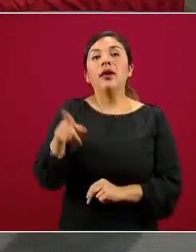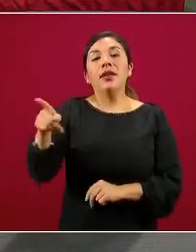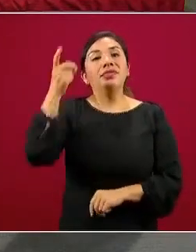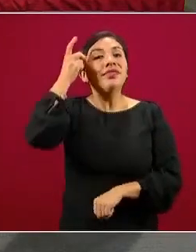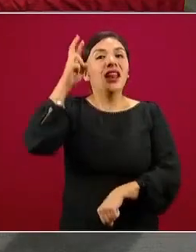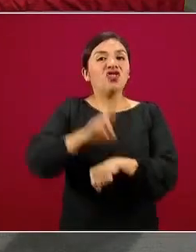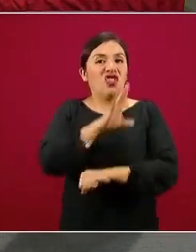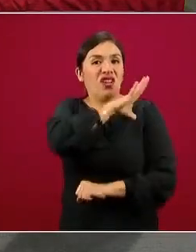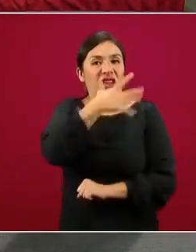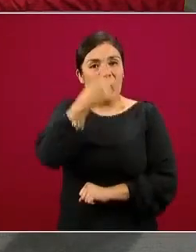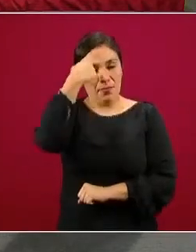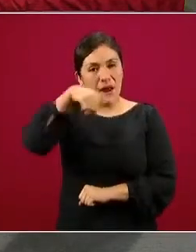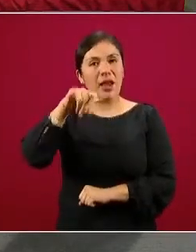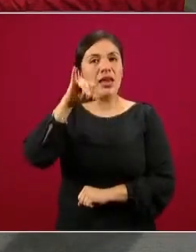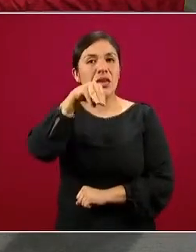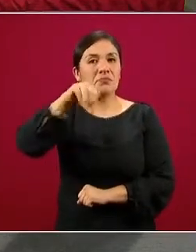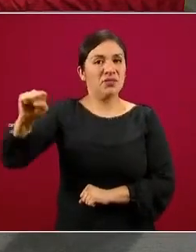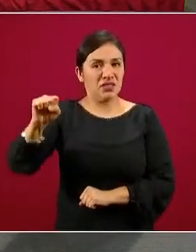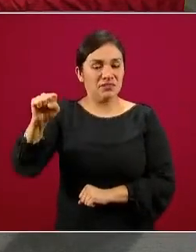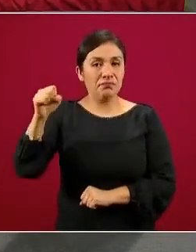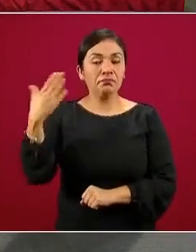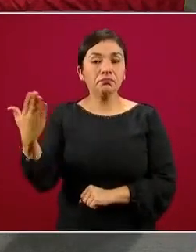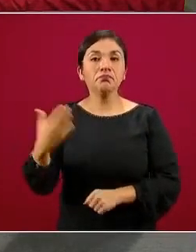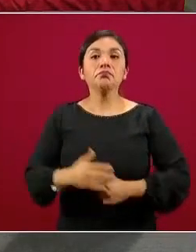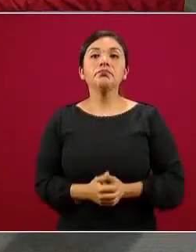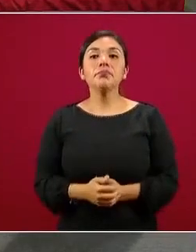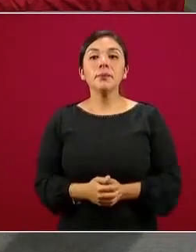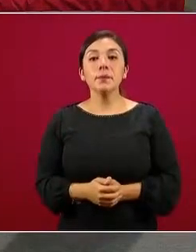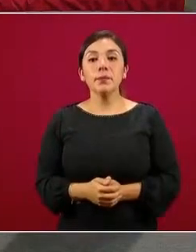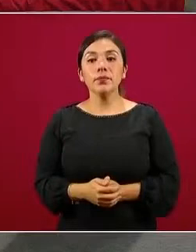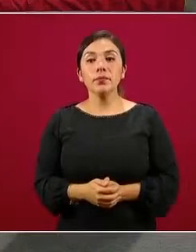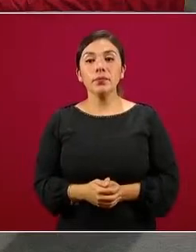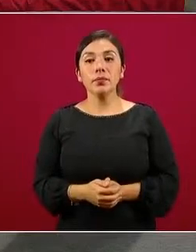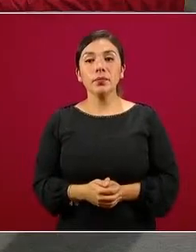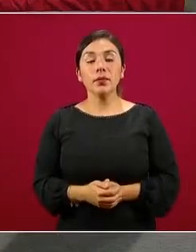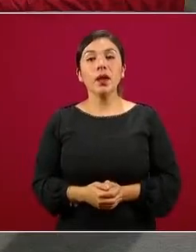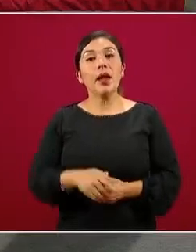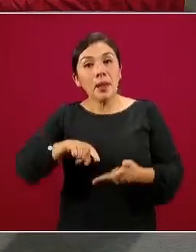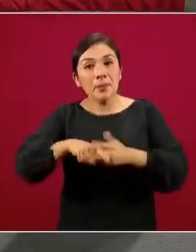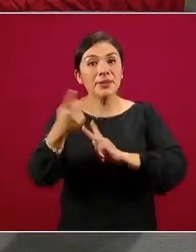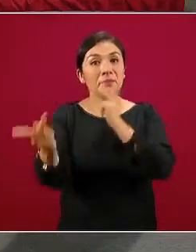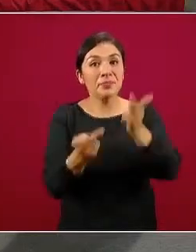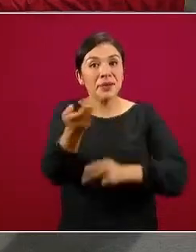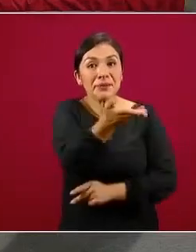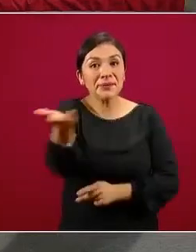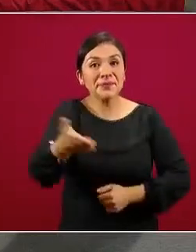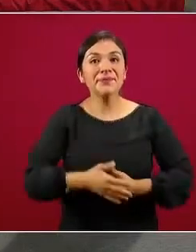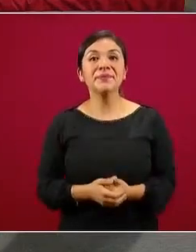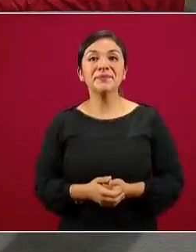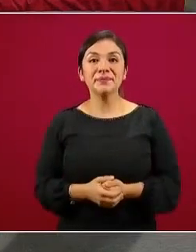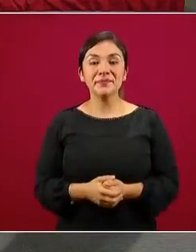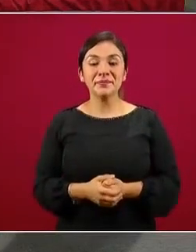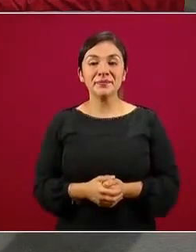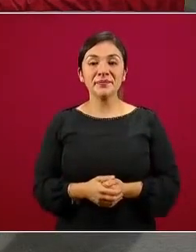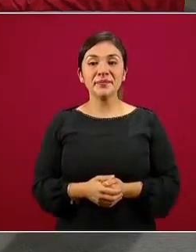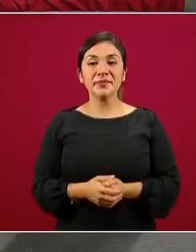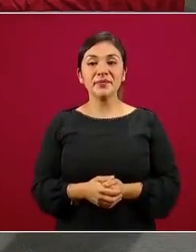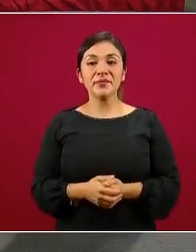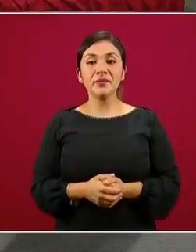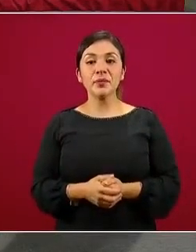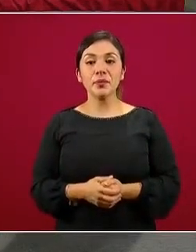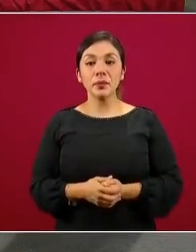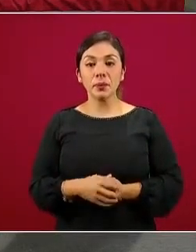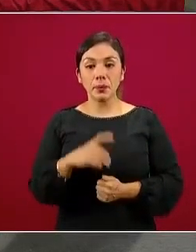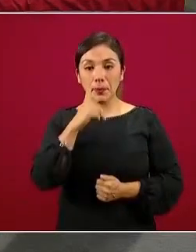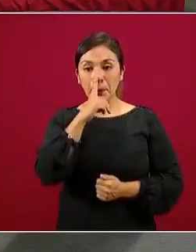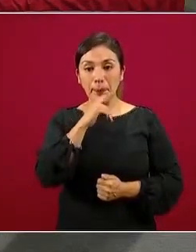del instituto mexicano del seguro social a usted blanca valadez y araceli